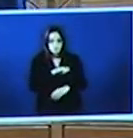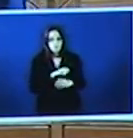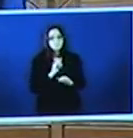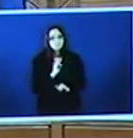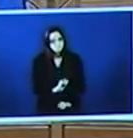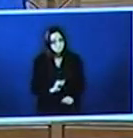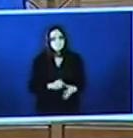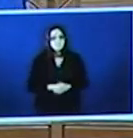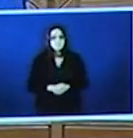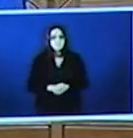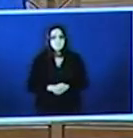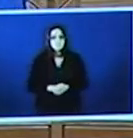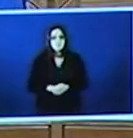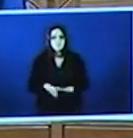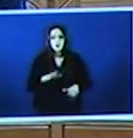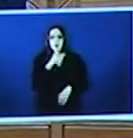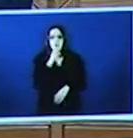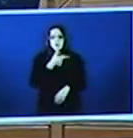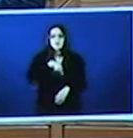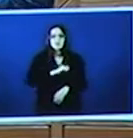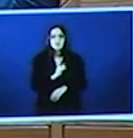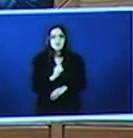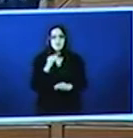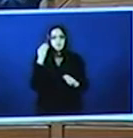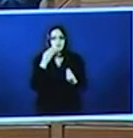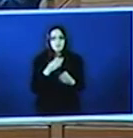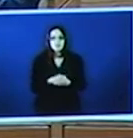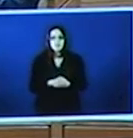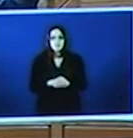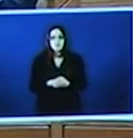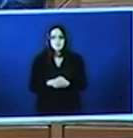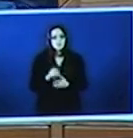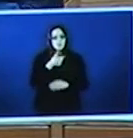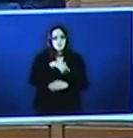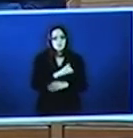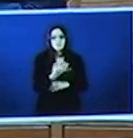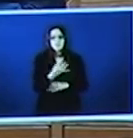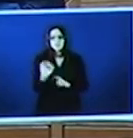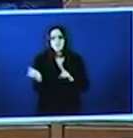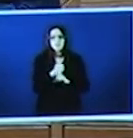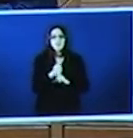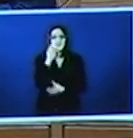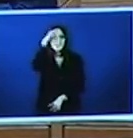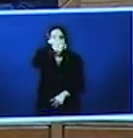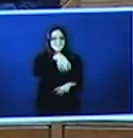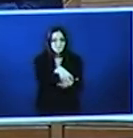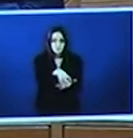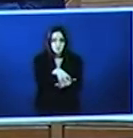temos o seguinte plantexamento. Temos que atopar unha entidade solvente, e que senón non é